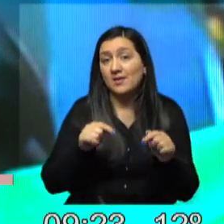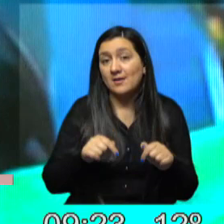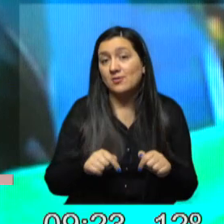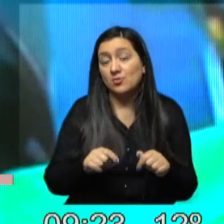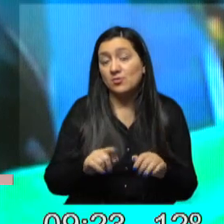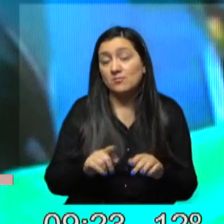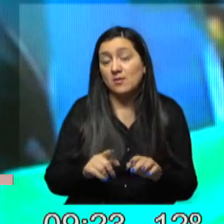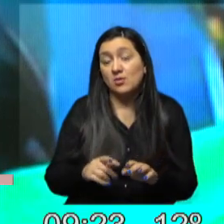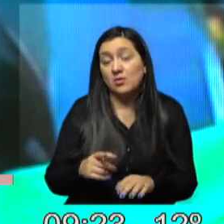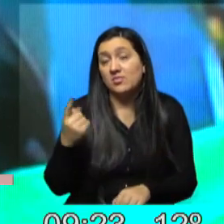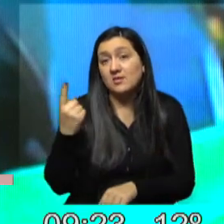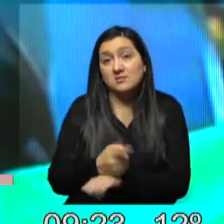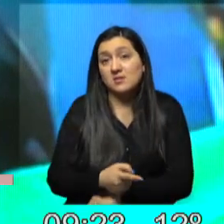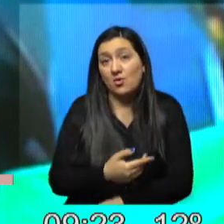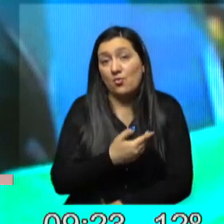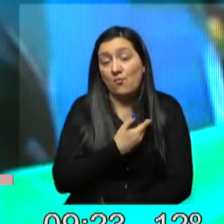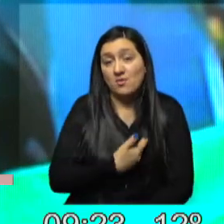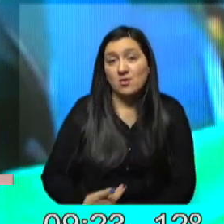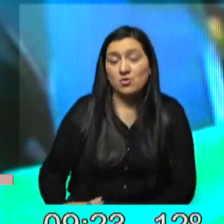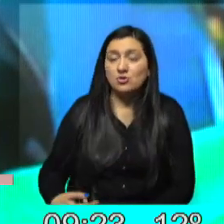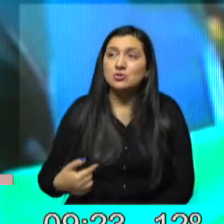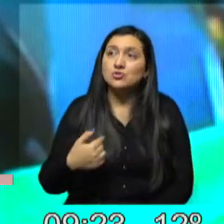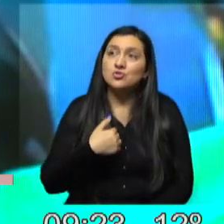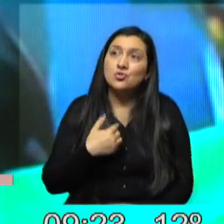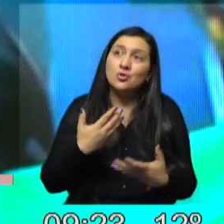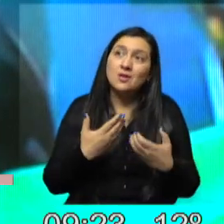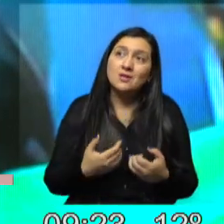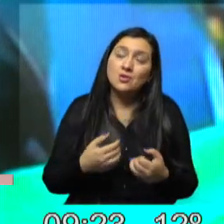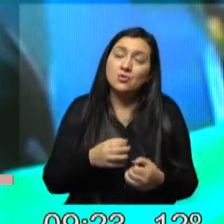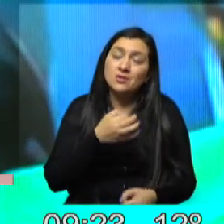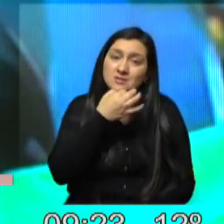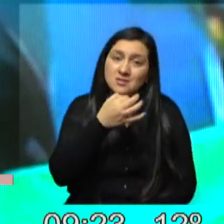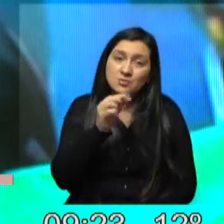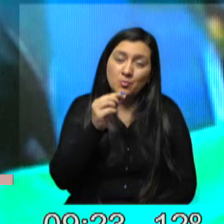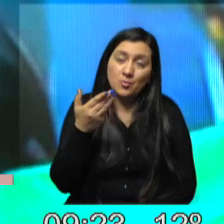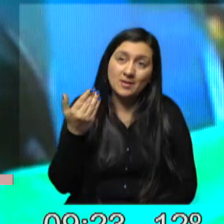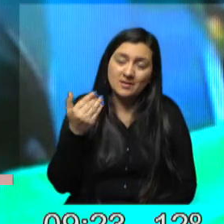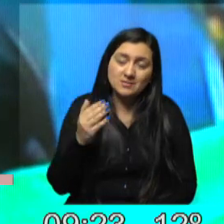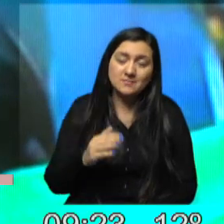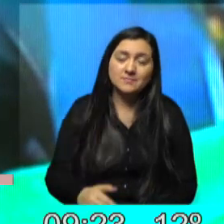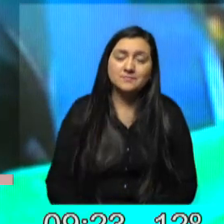lo que el gobierno vaya a hacer. Uh-huh. Yo lo que quiero hacer es como un paso atrás, que es que creo que